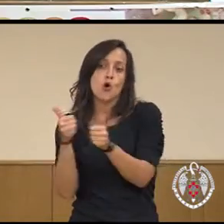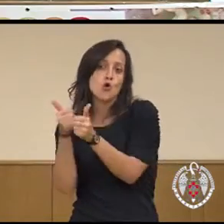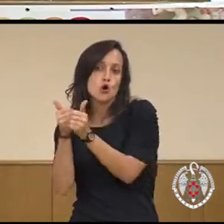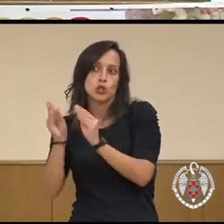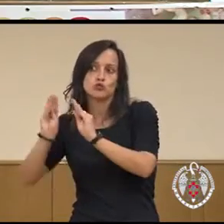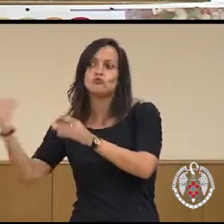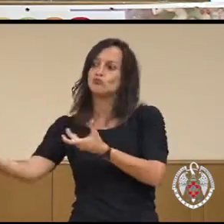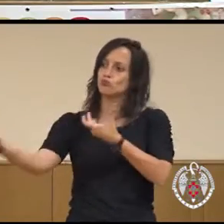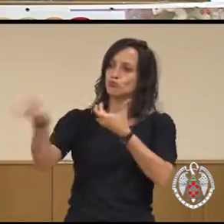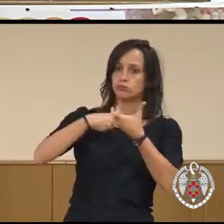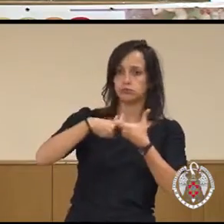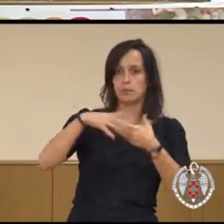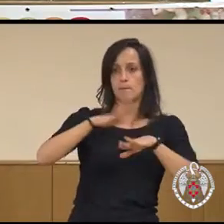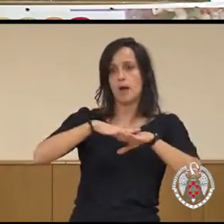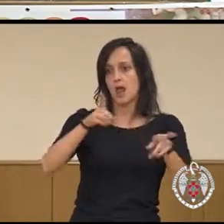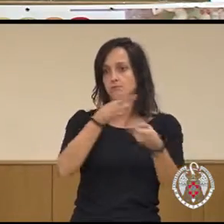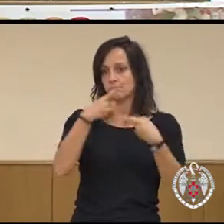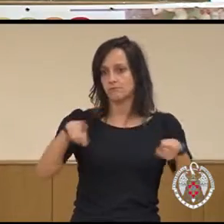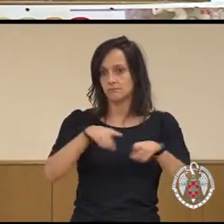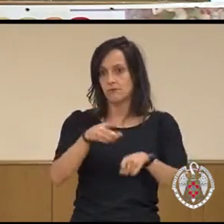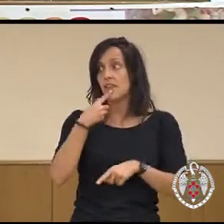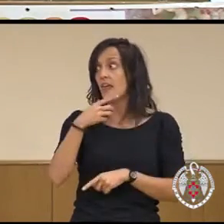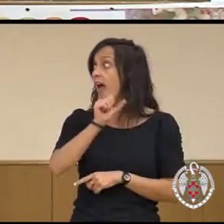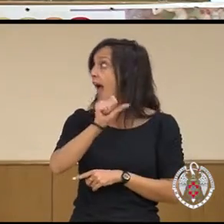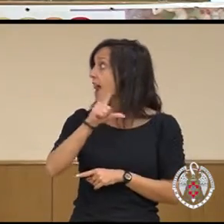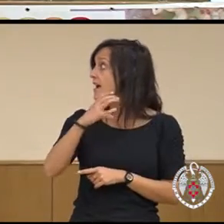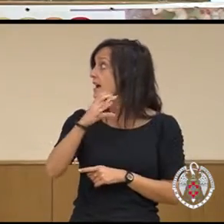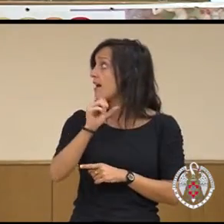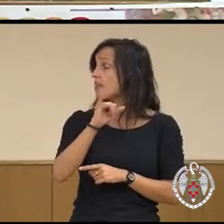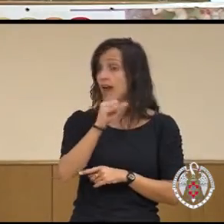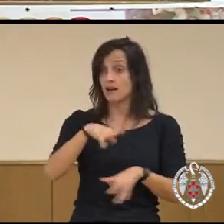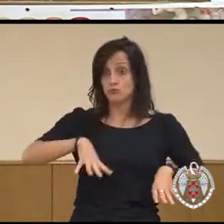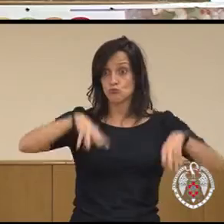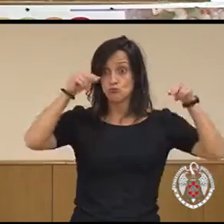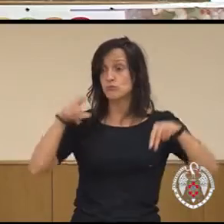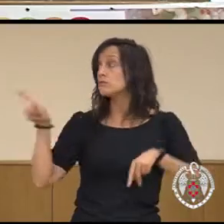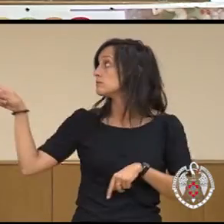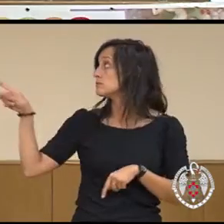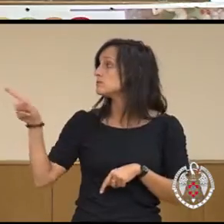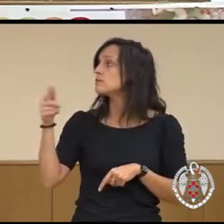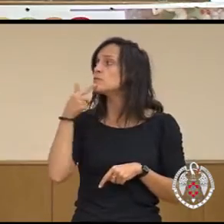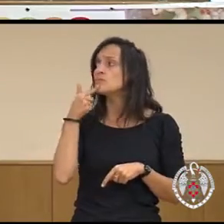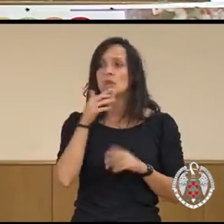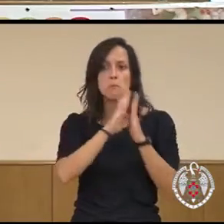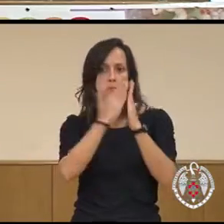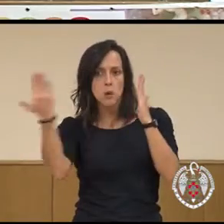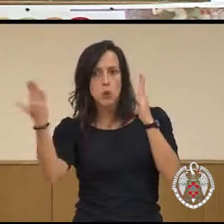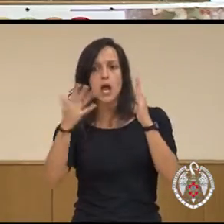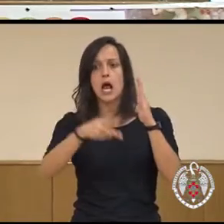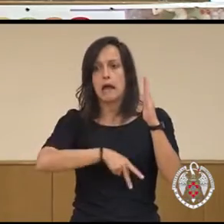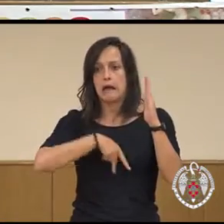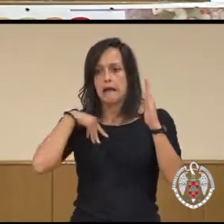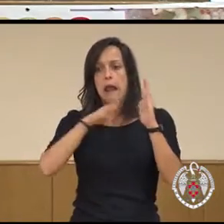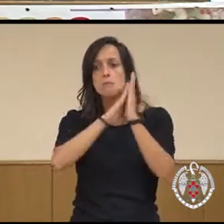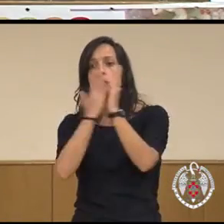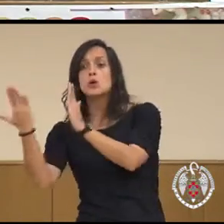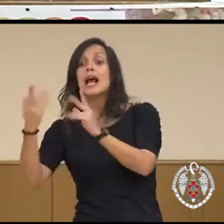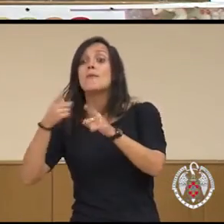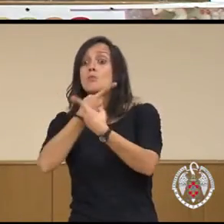En el sur del Alcázar, donde se reunía este grupo de música, custodiaba Felipe IV su biblioteca en general y, por supuesto, su biblioteca musical,